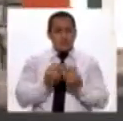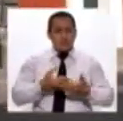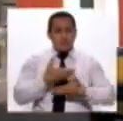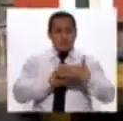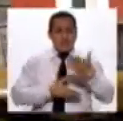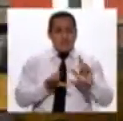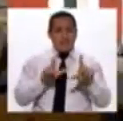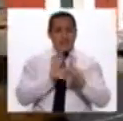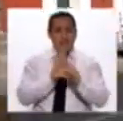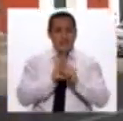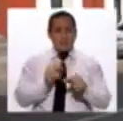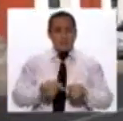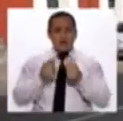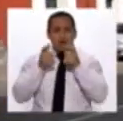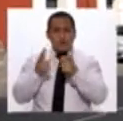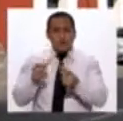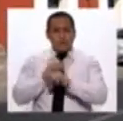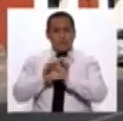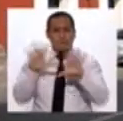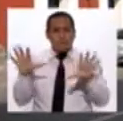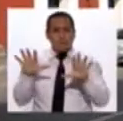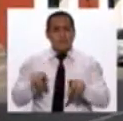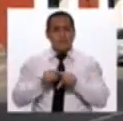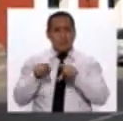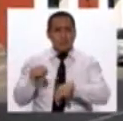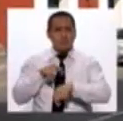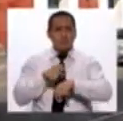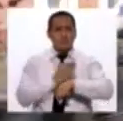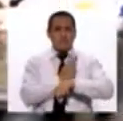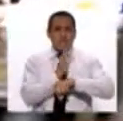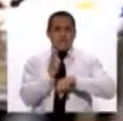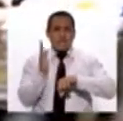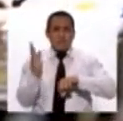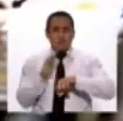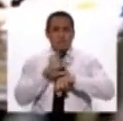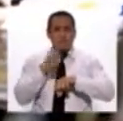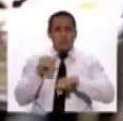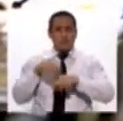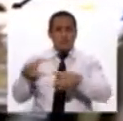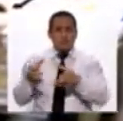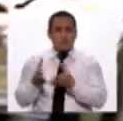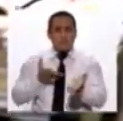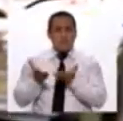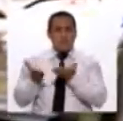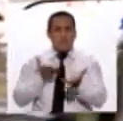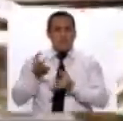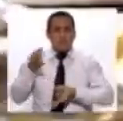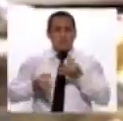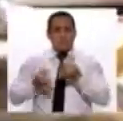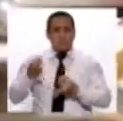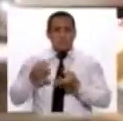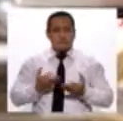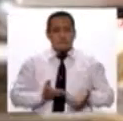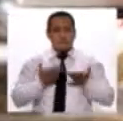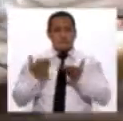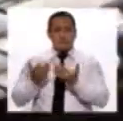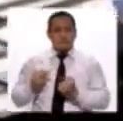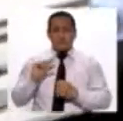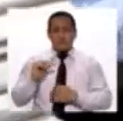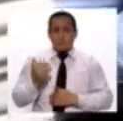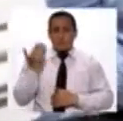control difuso. Atribución que permaneció por un periodo prolongado entre los fueros de servicio público. Atribución